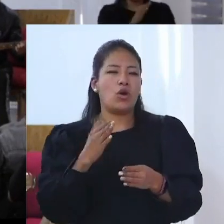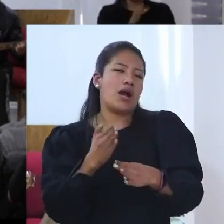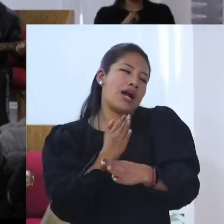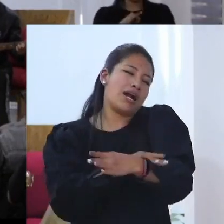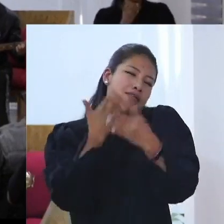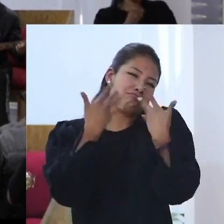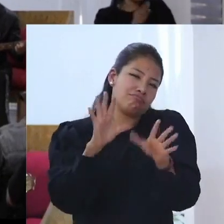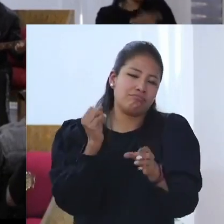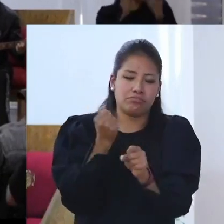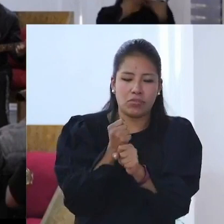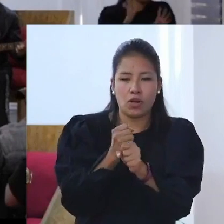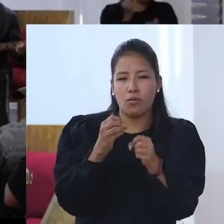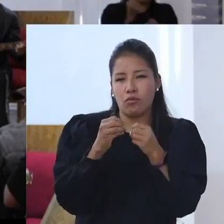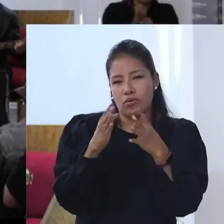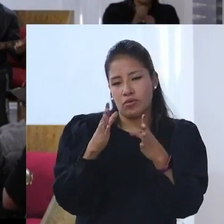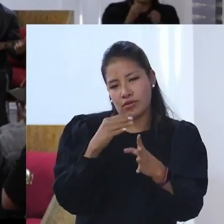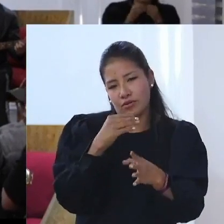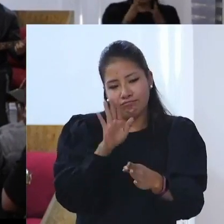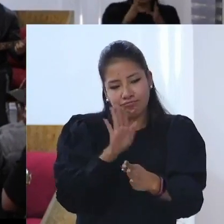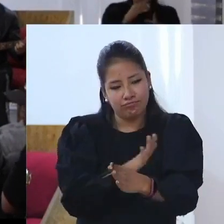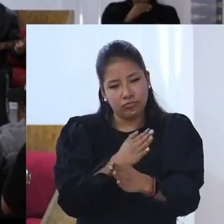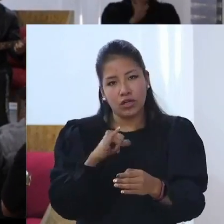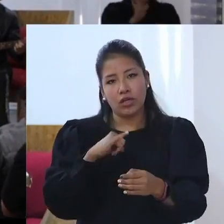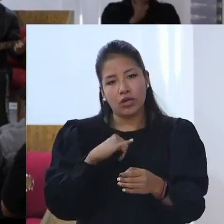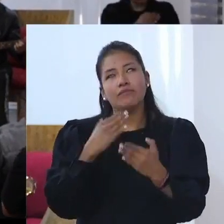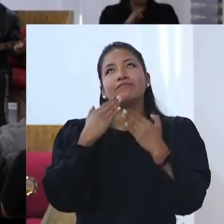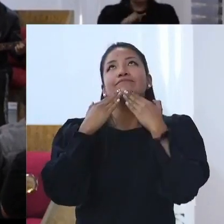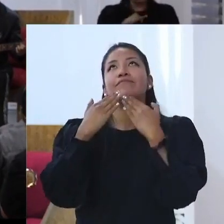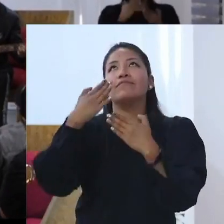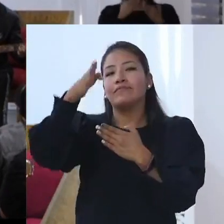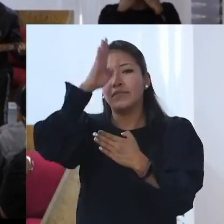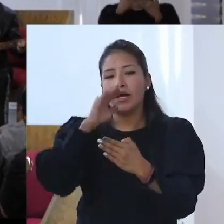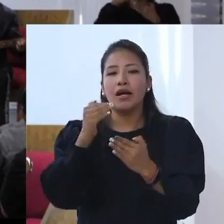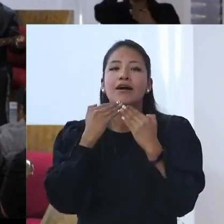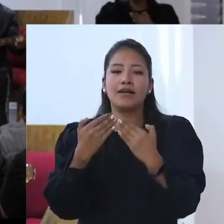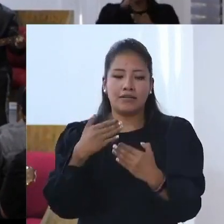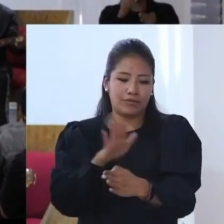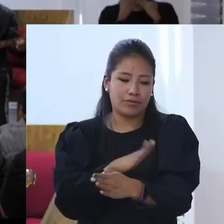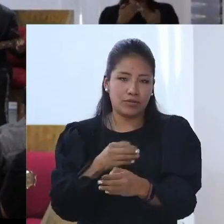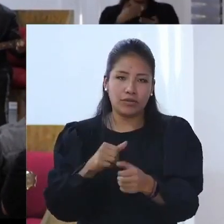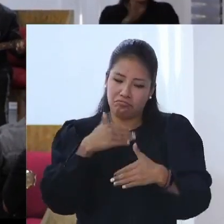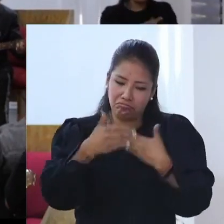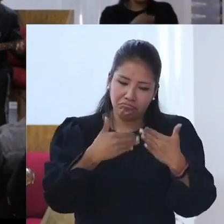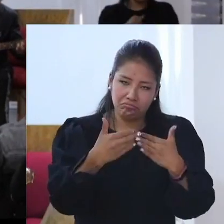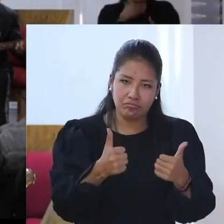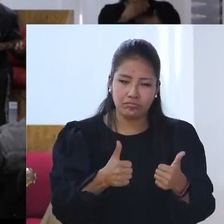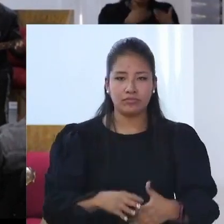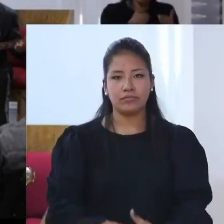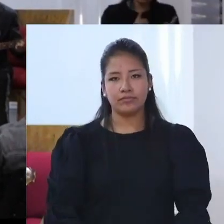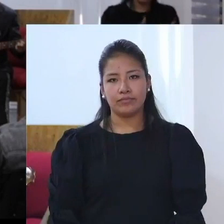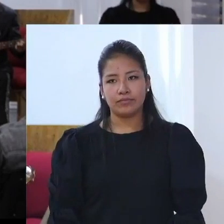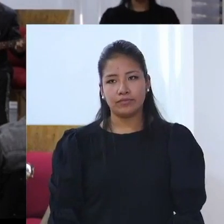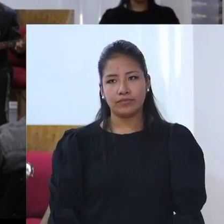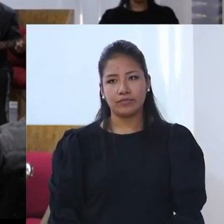a la música sigo saliendo adelante gracias a Dios Bueno vamos a leer dice así